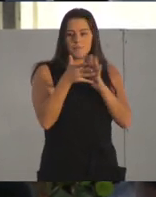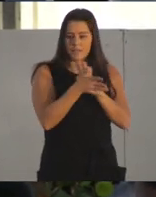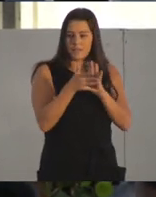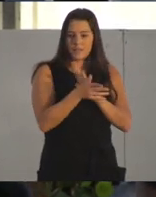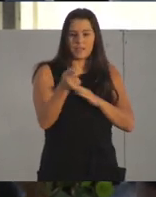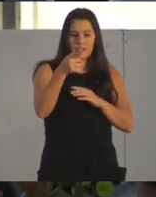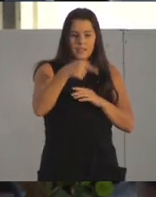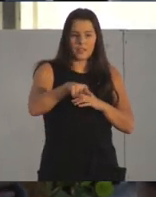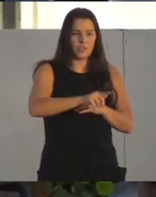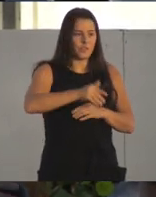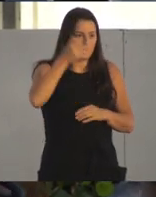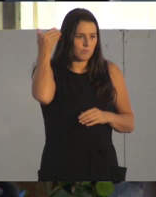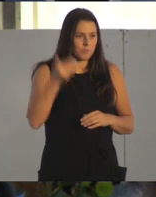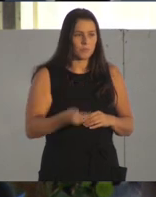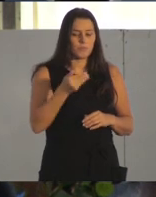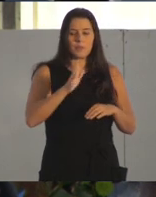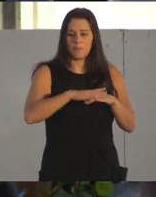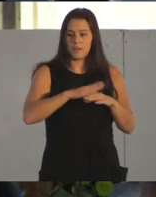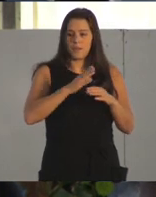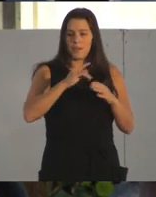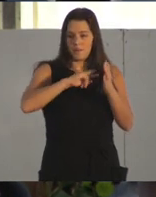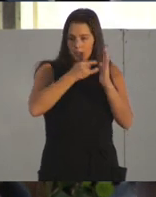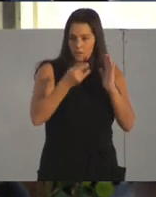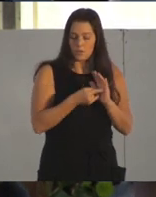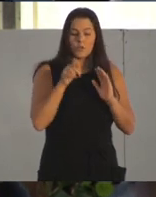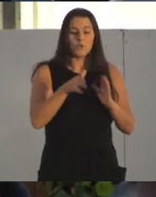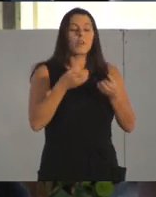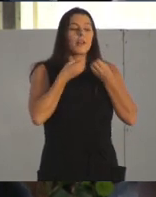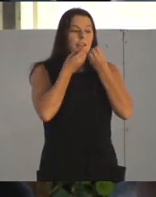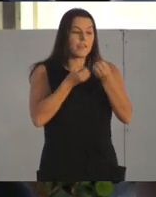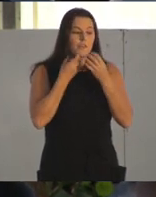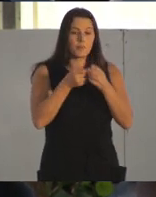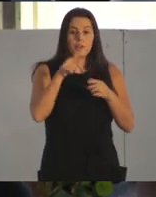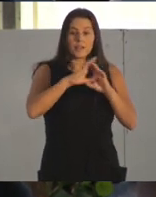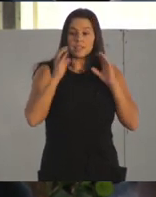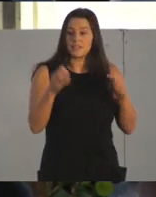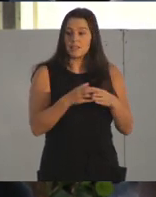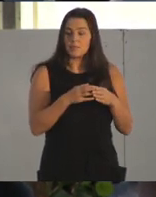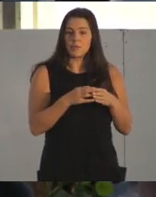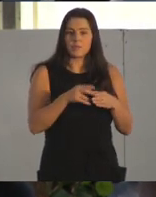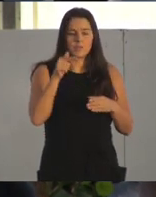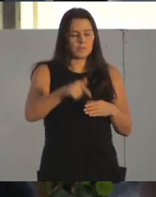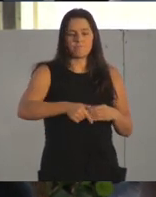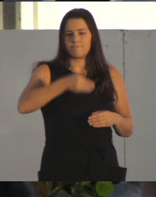imprescindibles en ciertos aspectos de este proyecto. Entonces, la información a este equipo es decisiva.